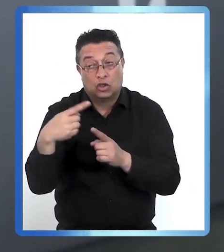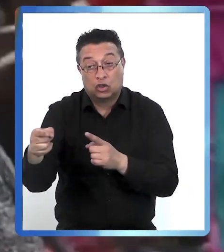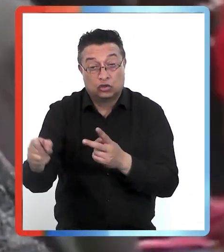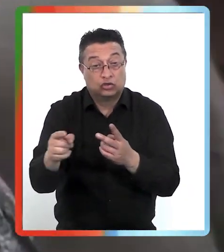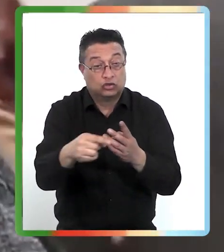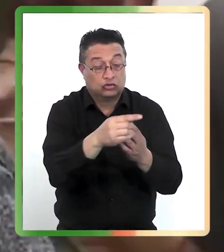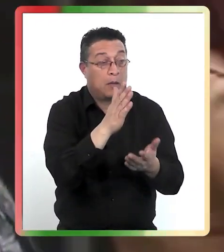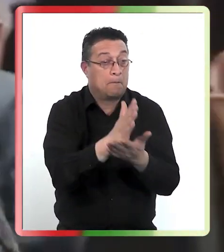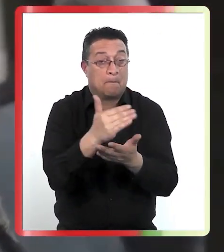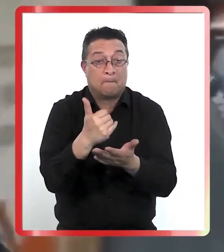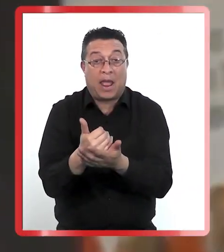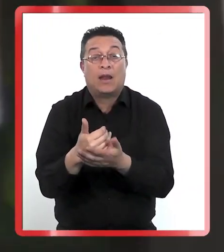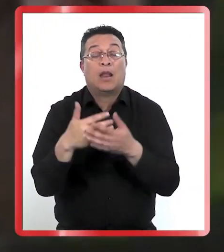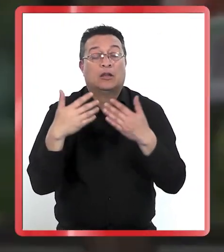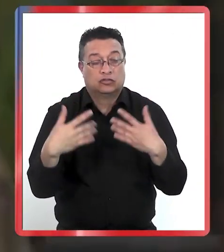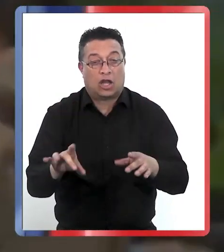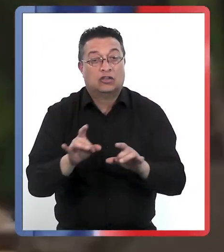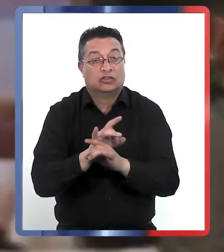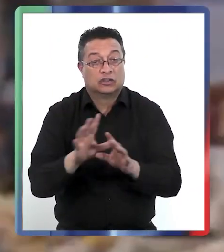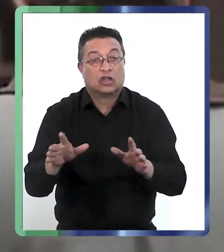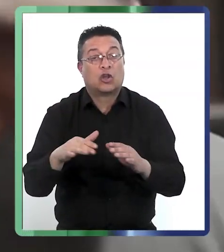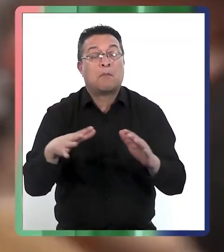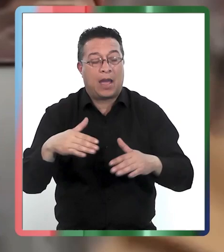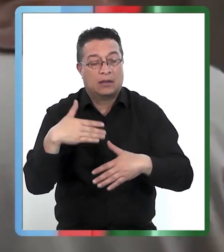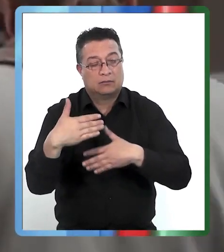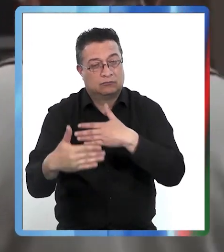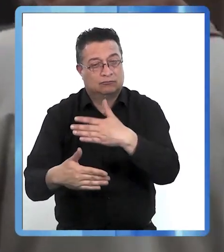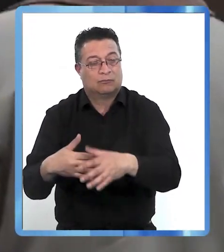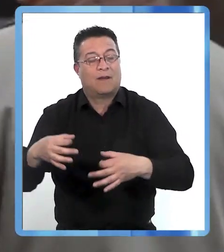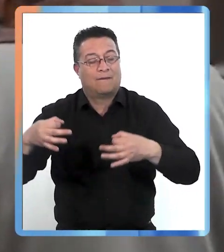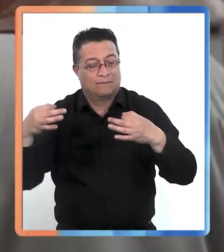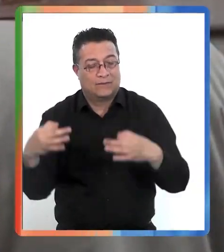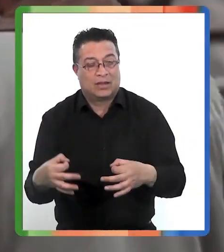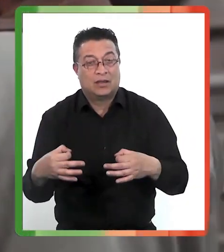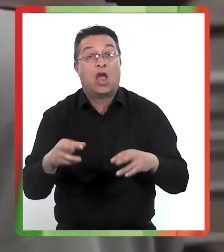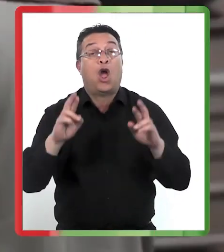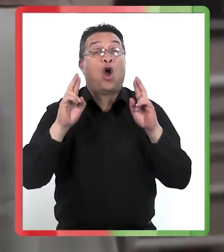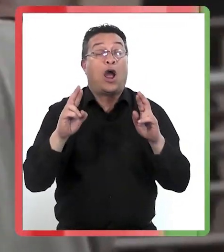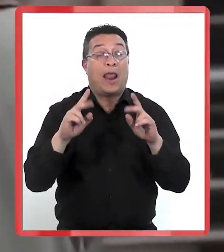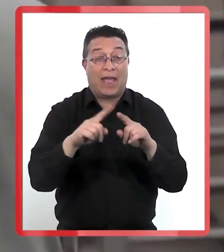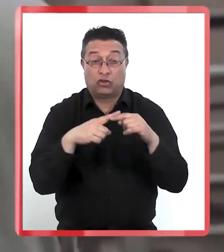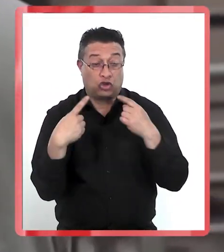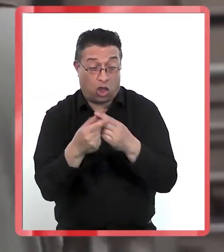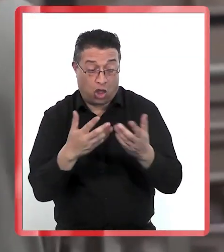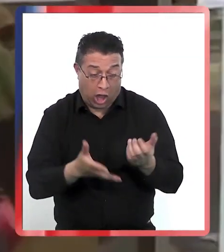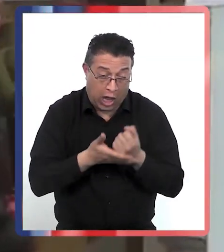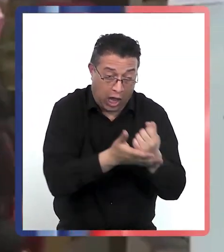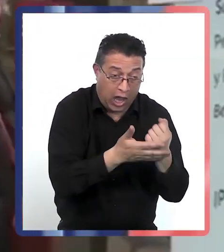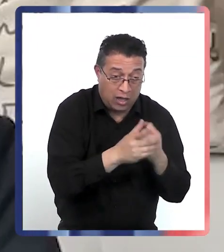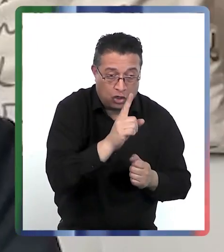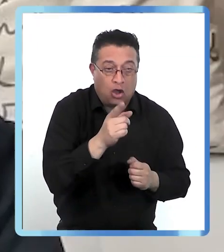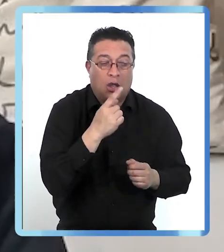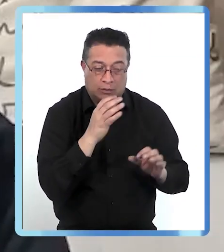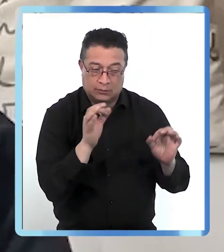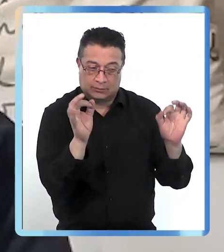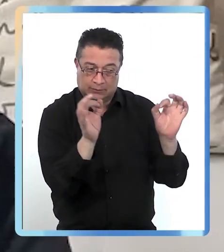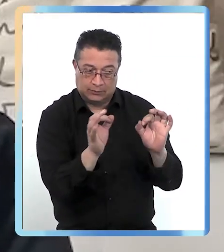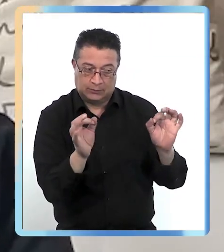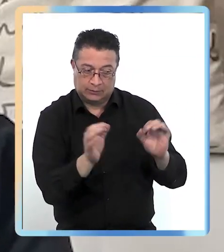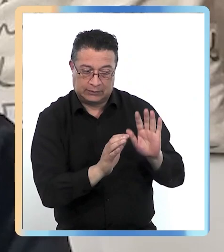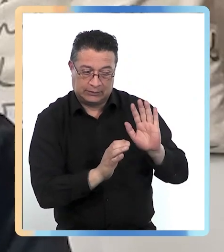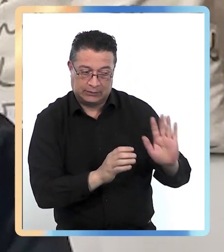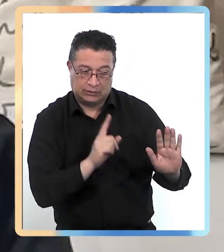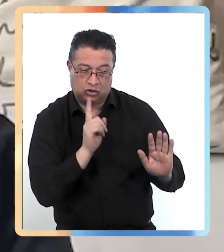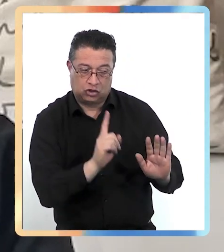que se mantenga este plan de que el paciente pueda ser lo más funcional posible. O sea, ojalá no hacer todo por él, sino que